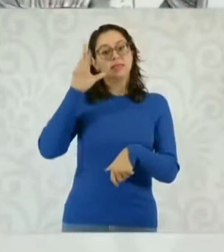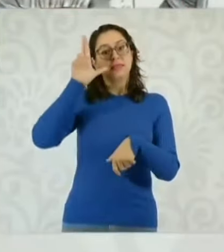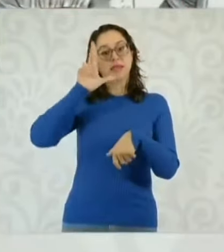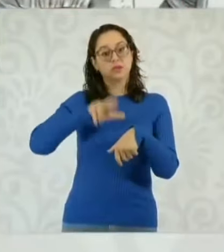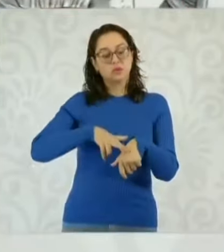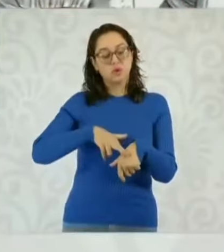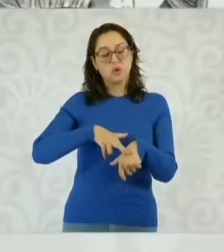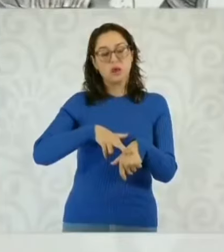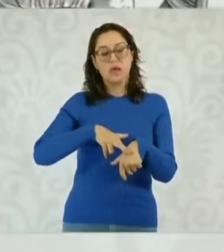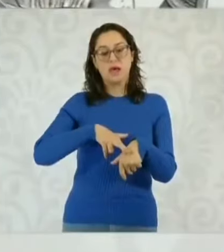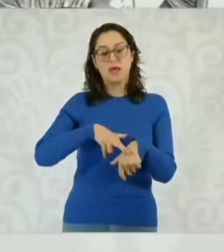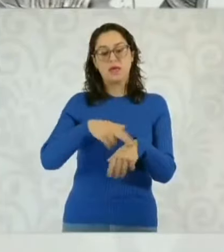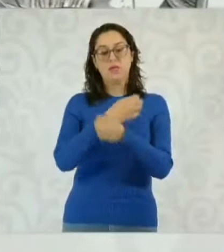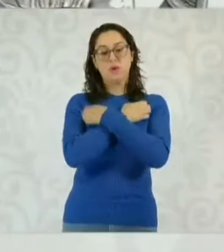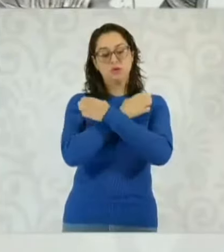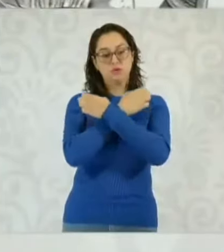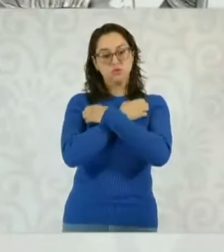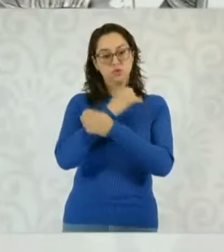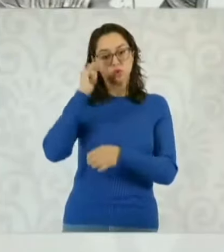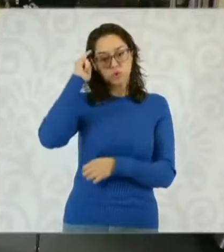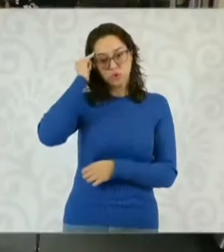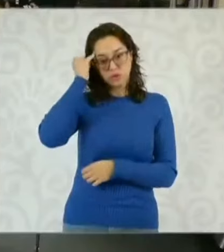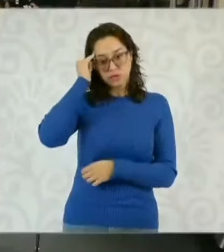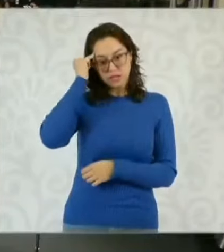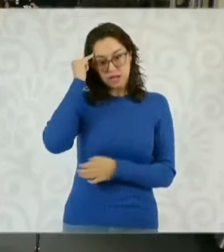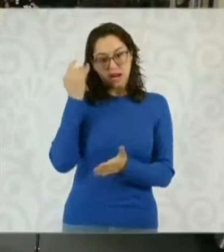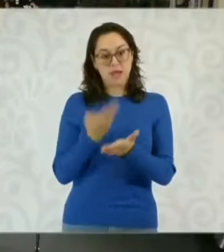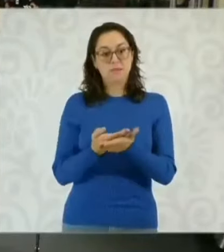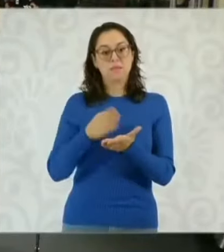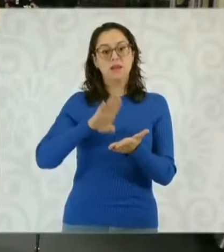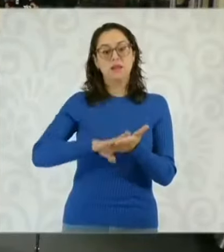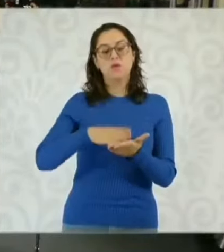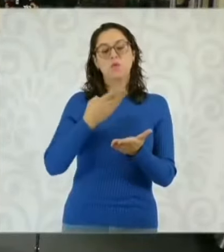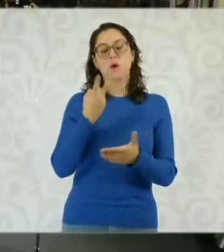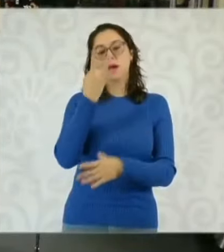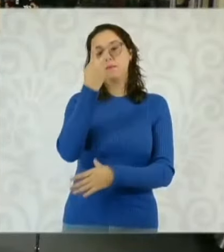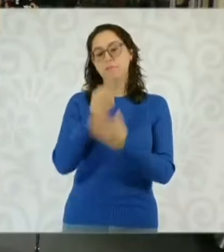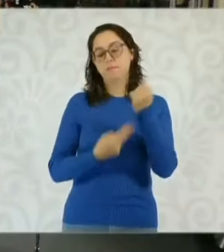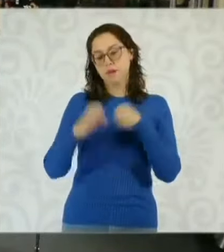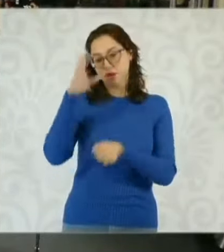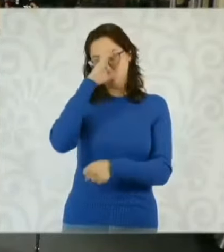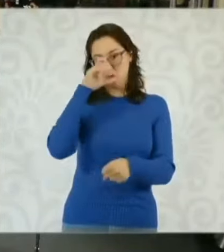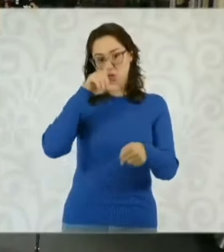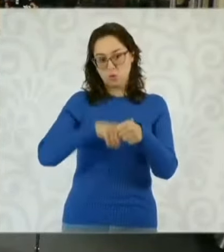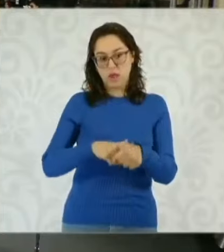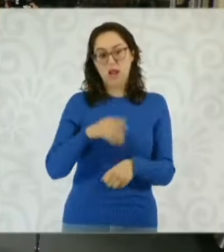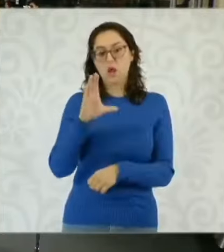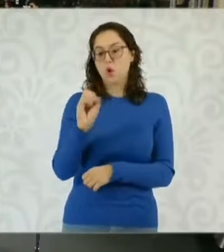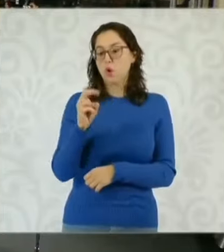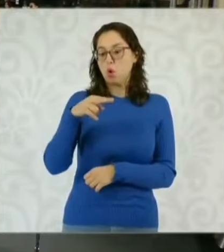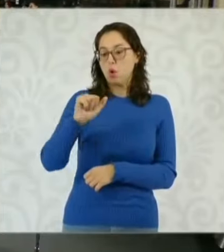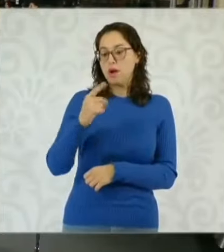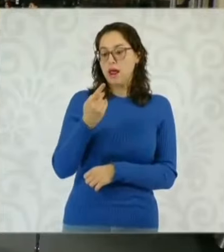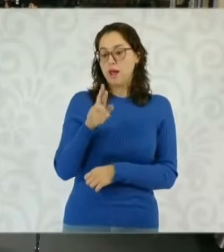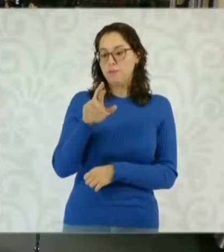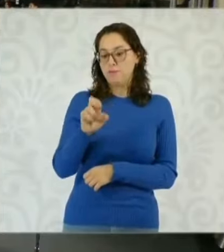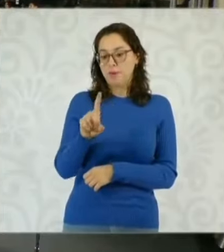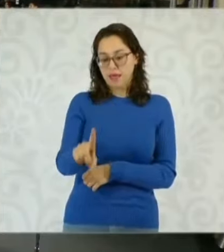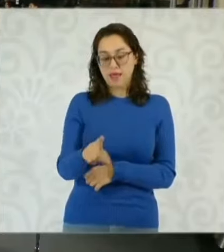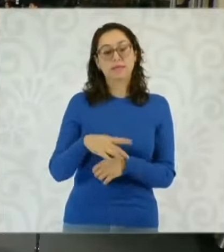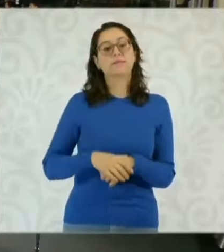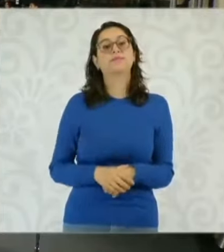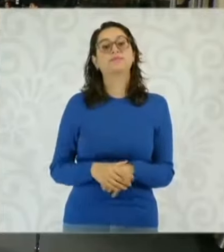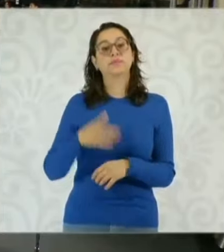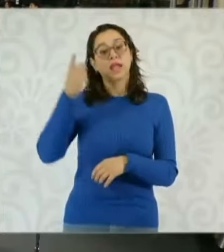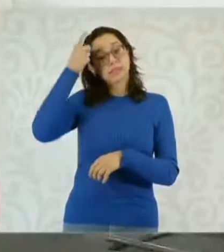General de Educación Indígena, Bilingüe e Intercultural, la doctora Ángeles Gordillo, está CONAPRED, el rector de la Universidad de las